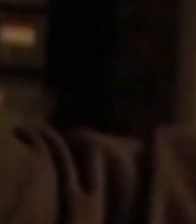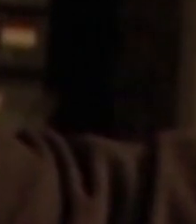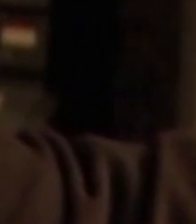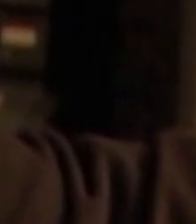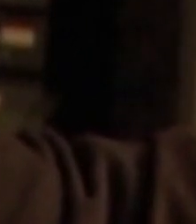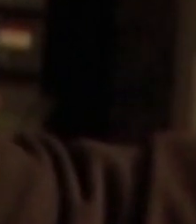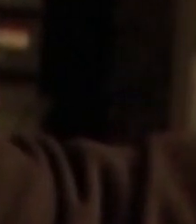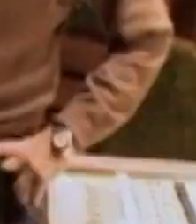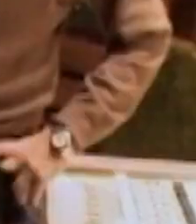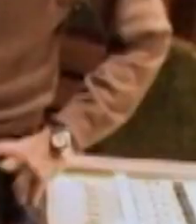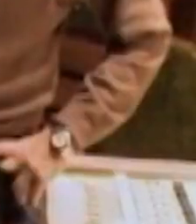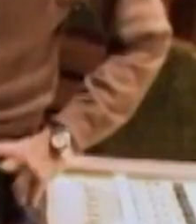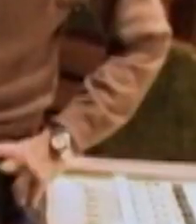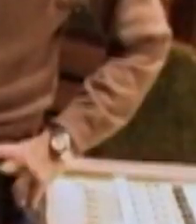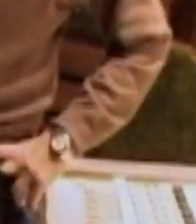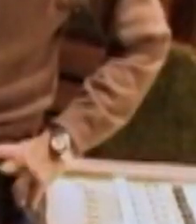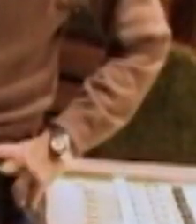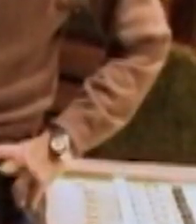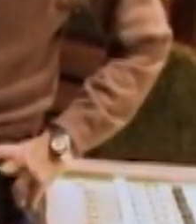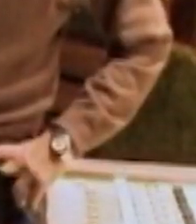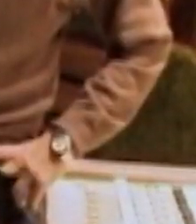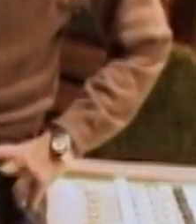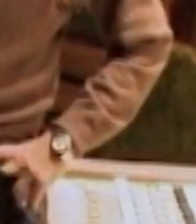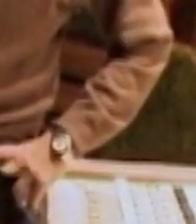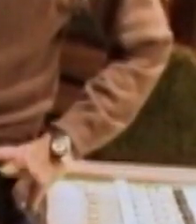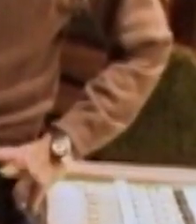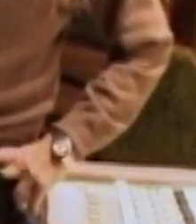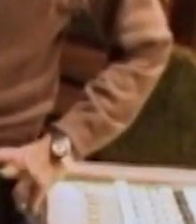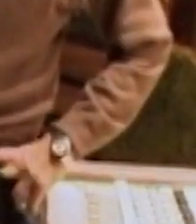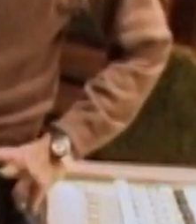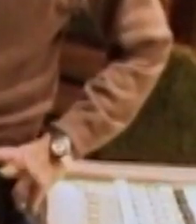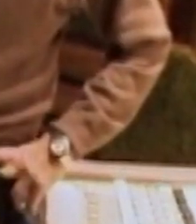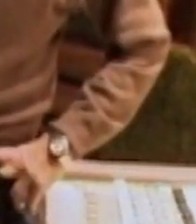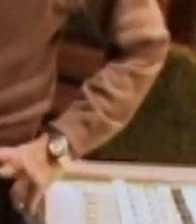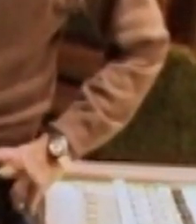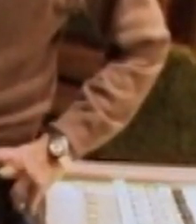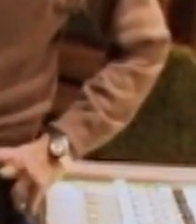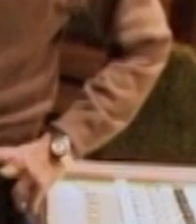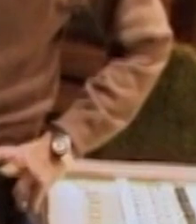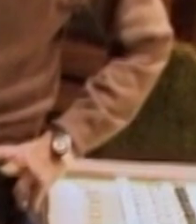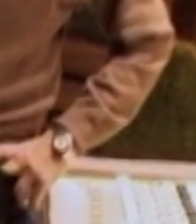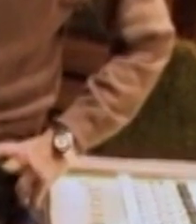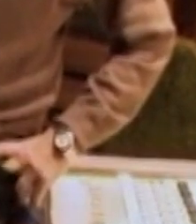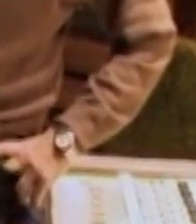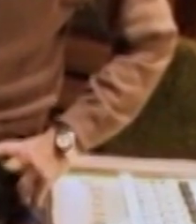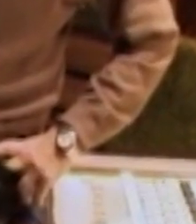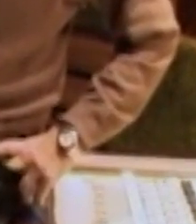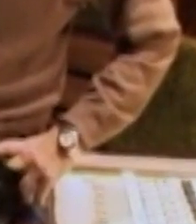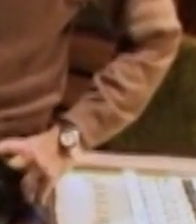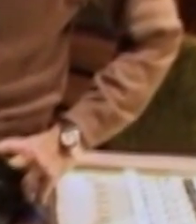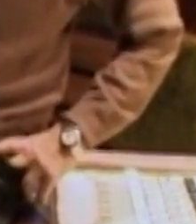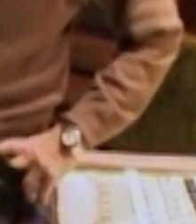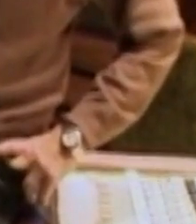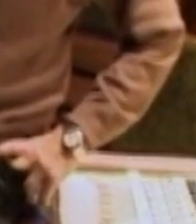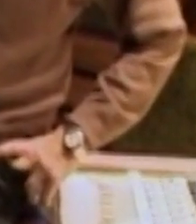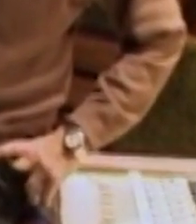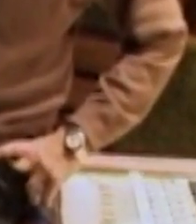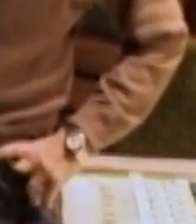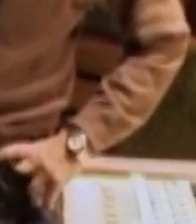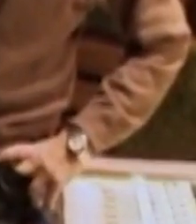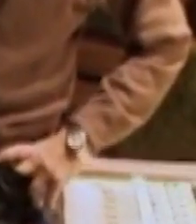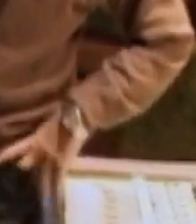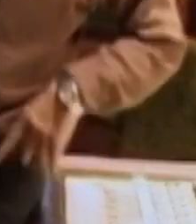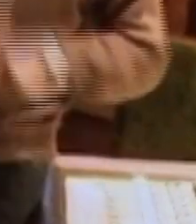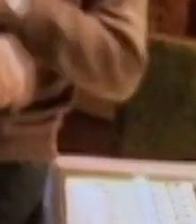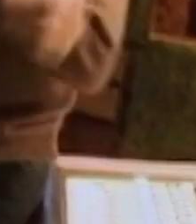está, ya está. Un disco es eso, es un laboratorio, son ideas que se te ocurren. Si no funcionan,